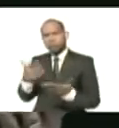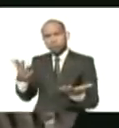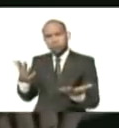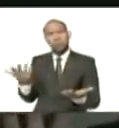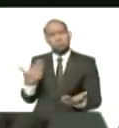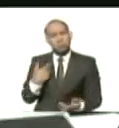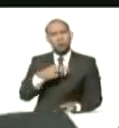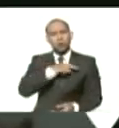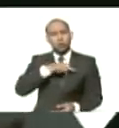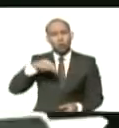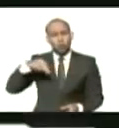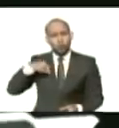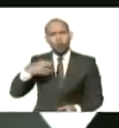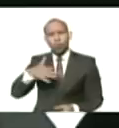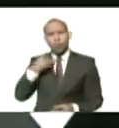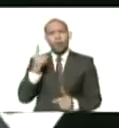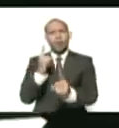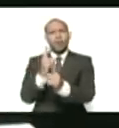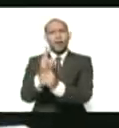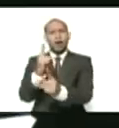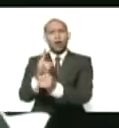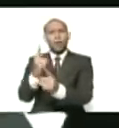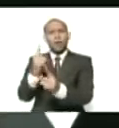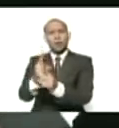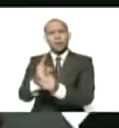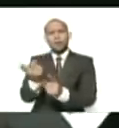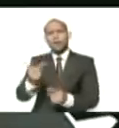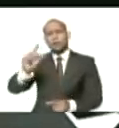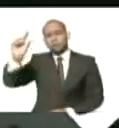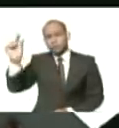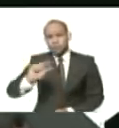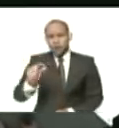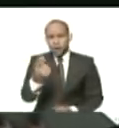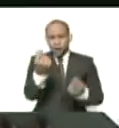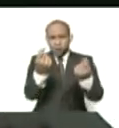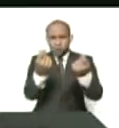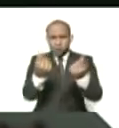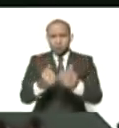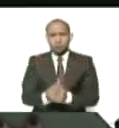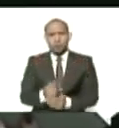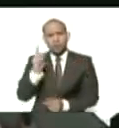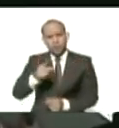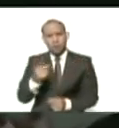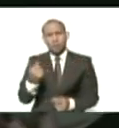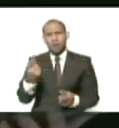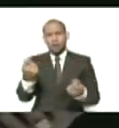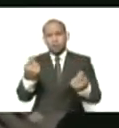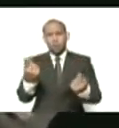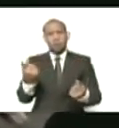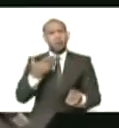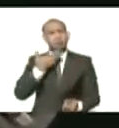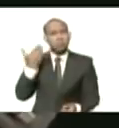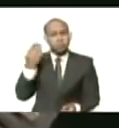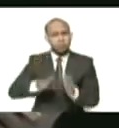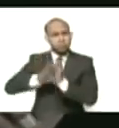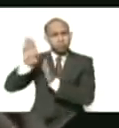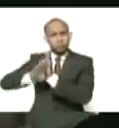poder ser competitivos en precios y competir con calidad.